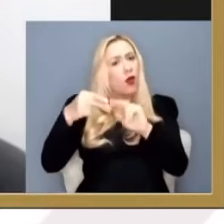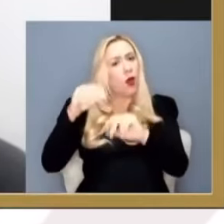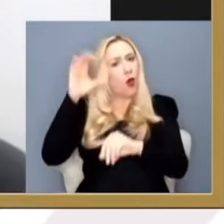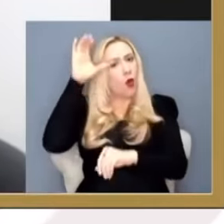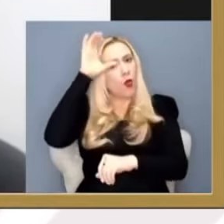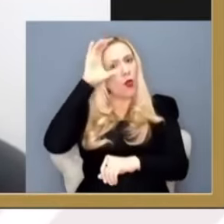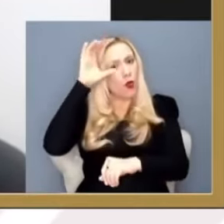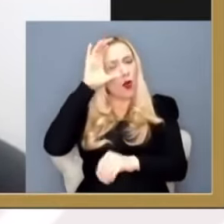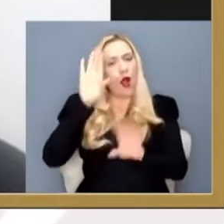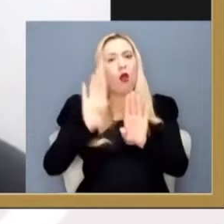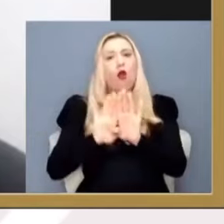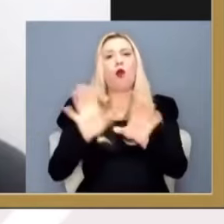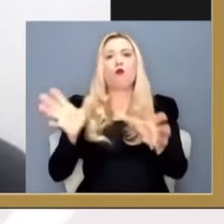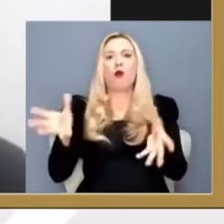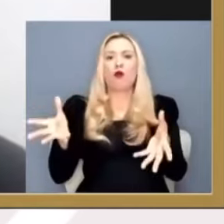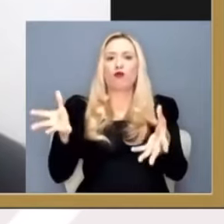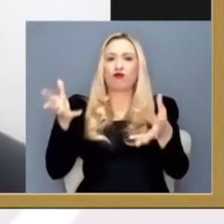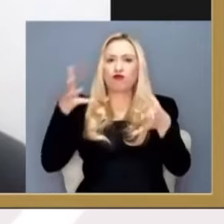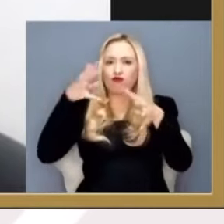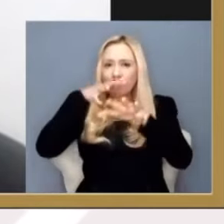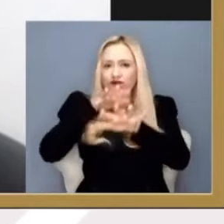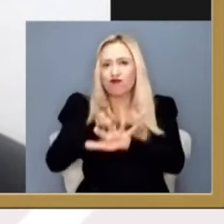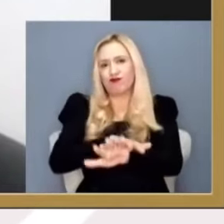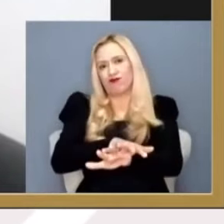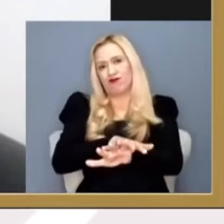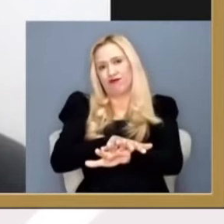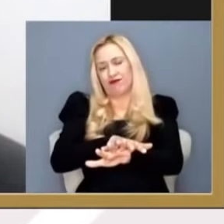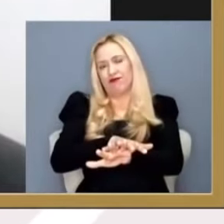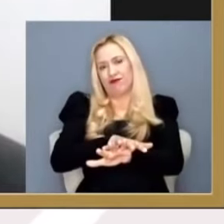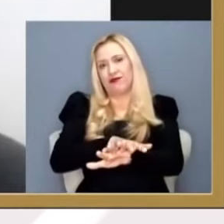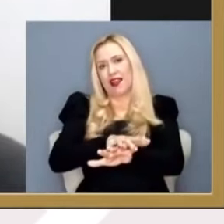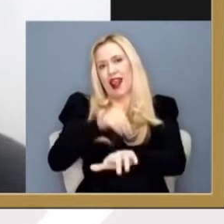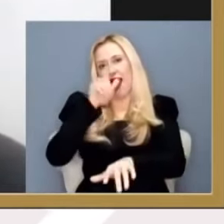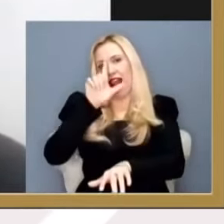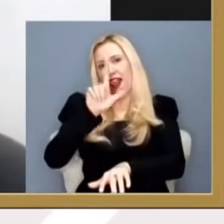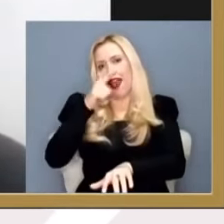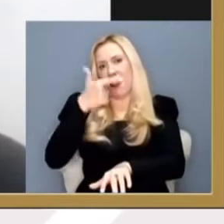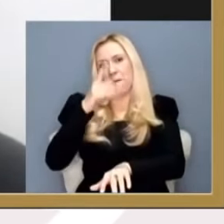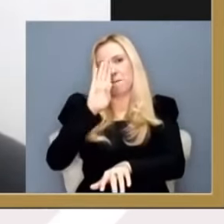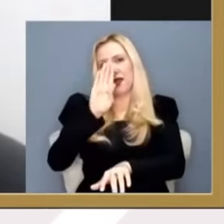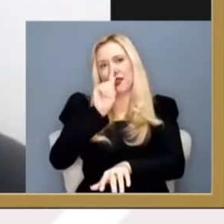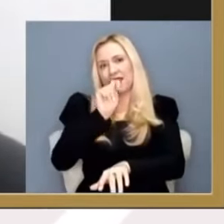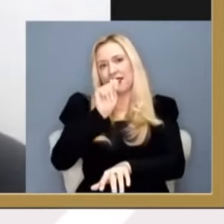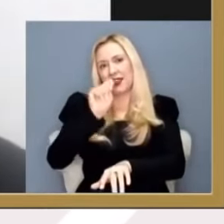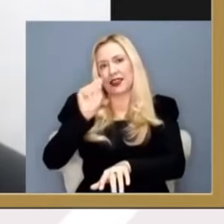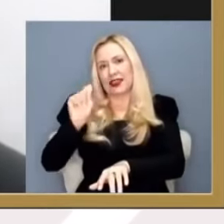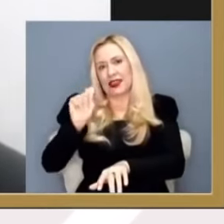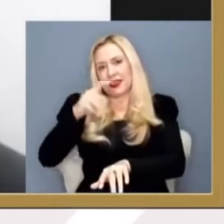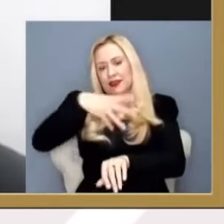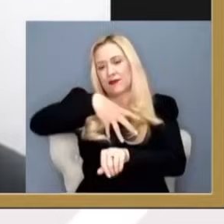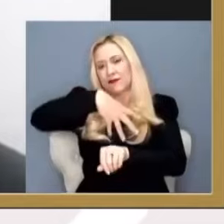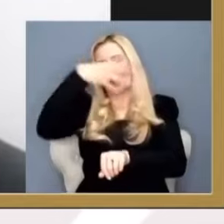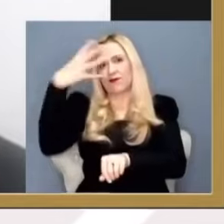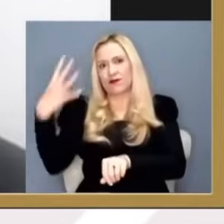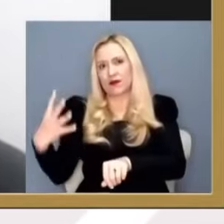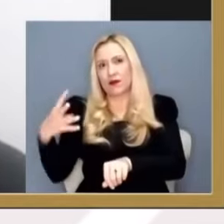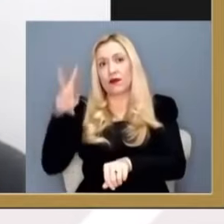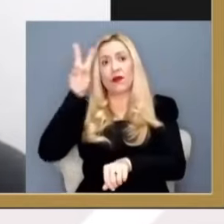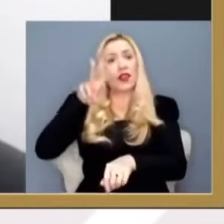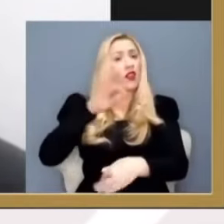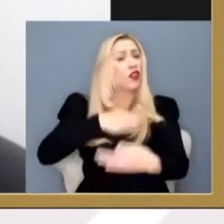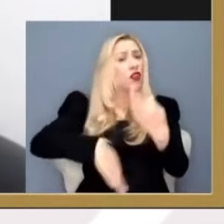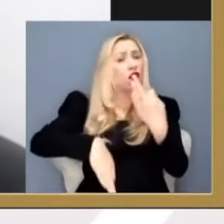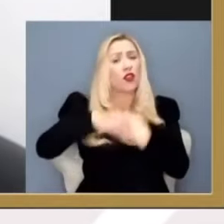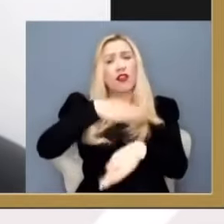personas LGBTI. Y sería reconocer antes que nada, que todas las